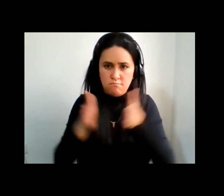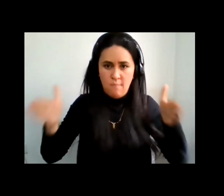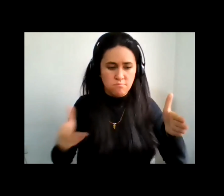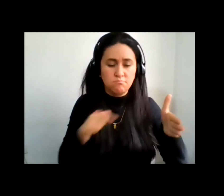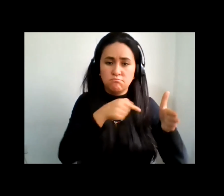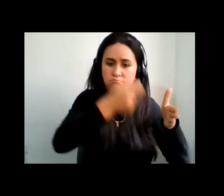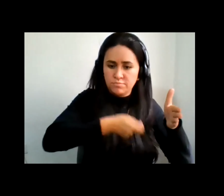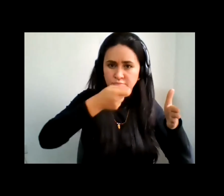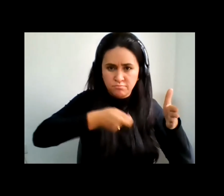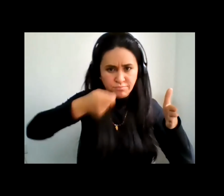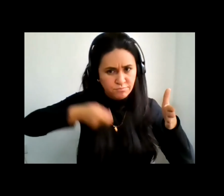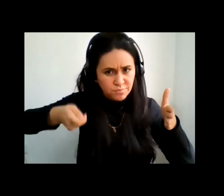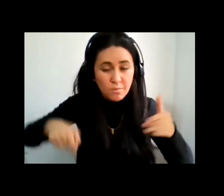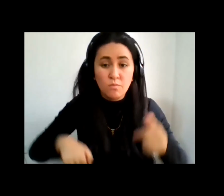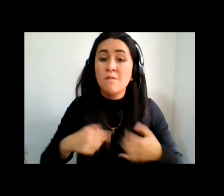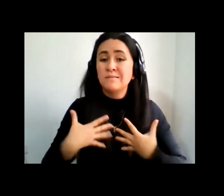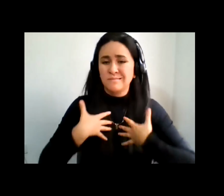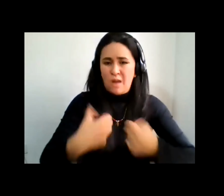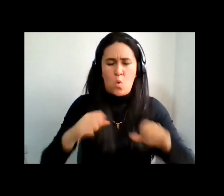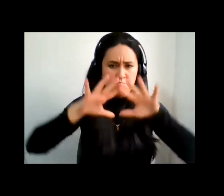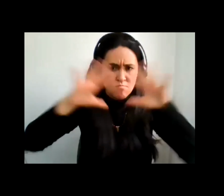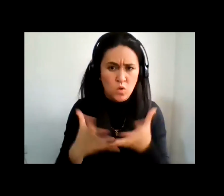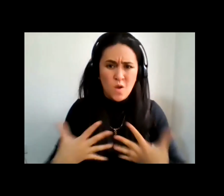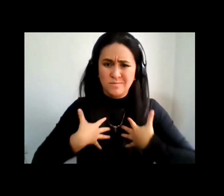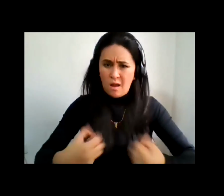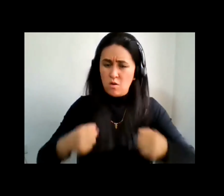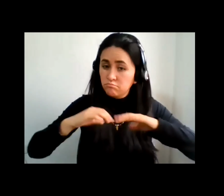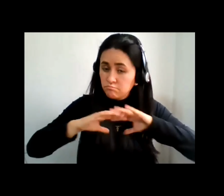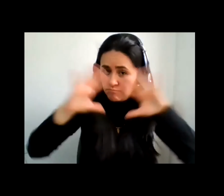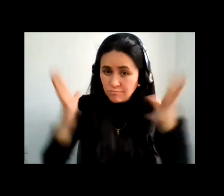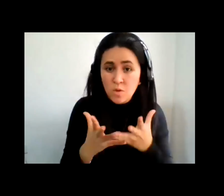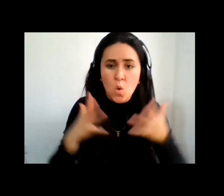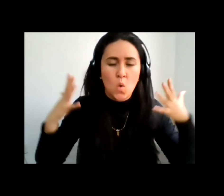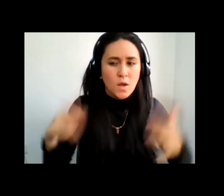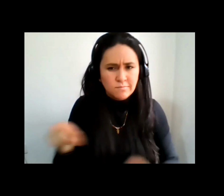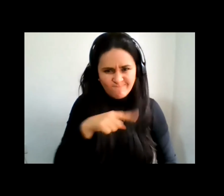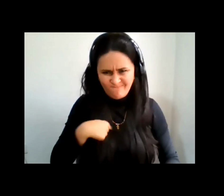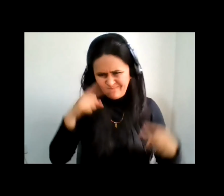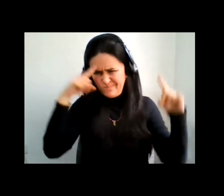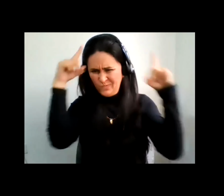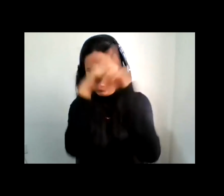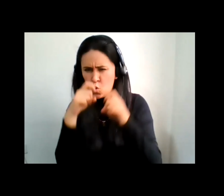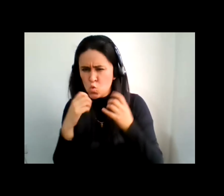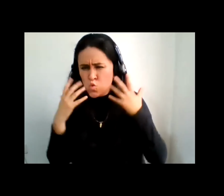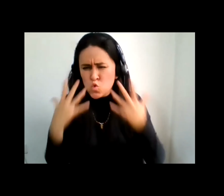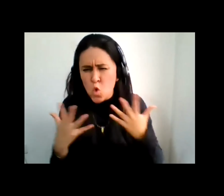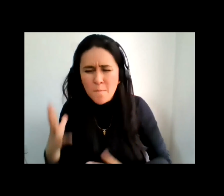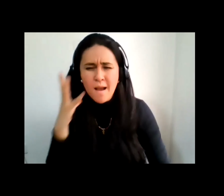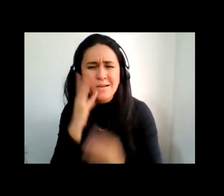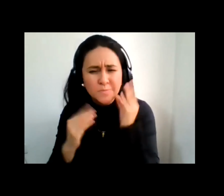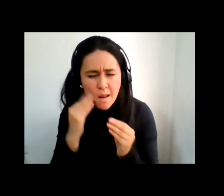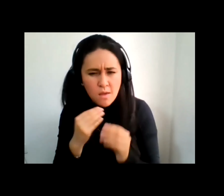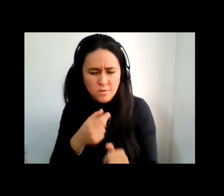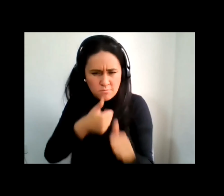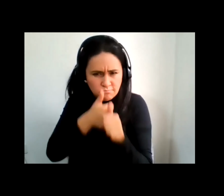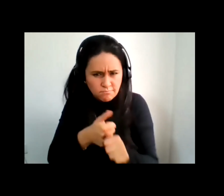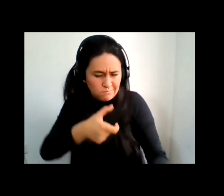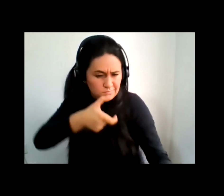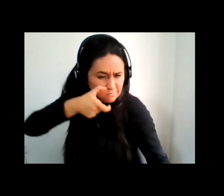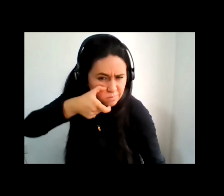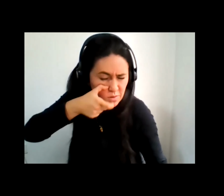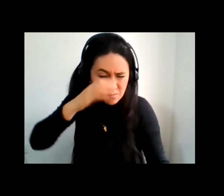monitoreo para la salud universal y abordaremos los desafíos y experiencias relacionados con la función de evaluación y monitoreo y la necesidad